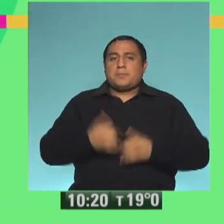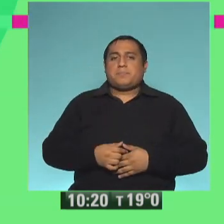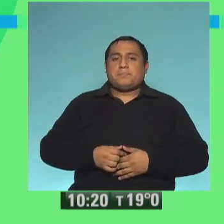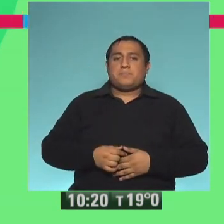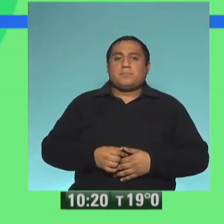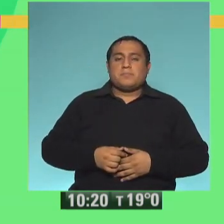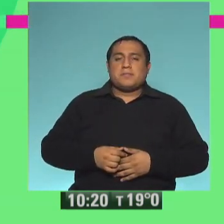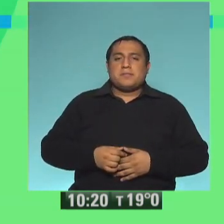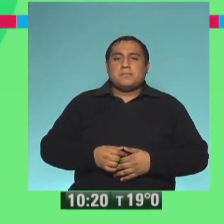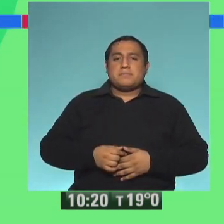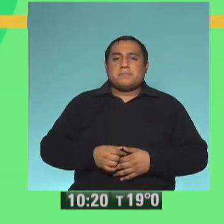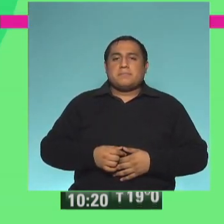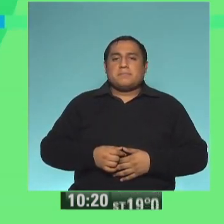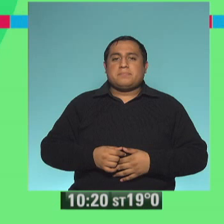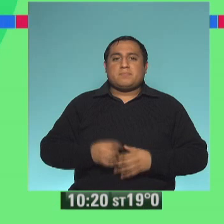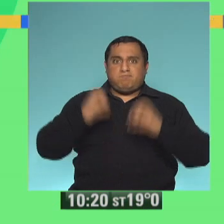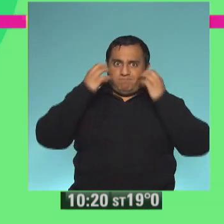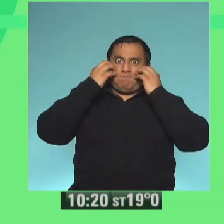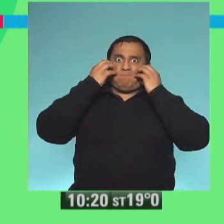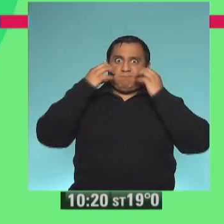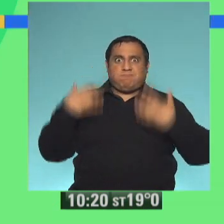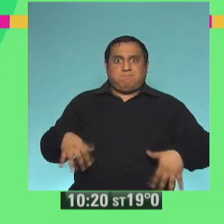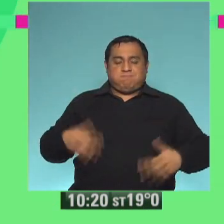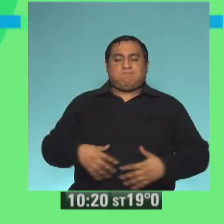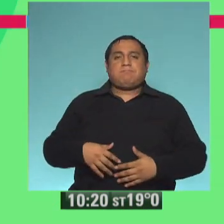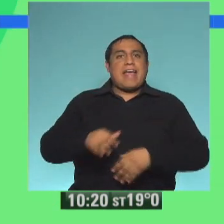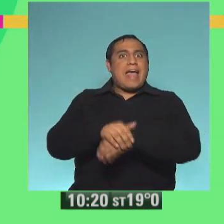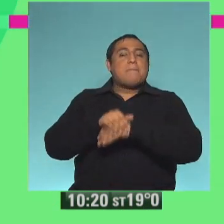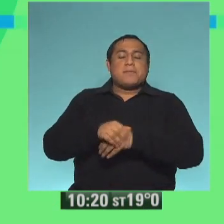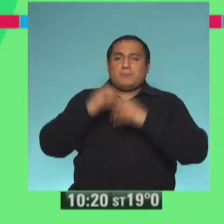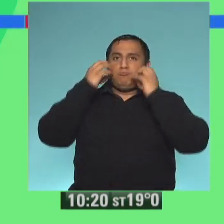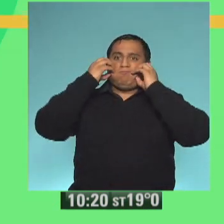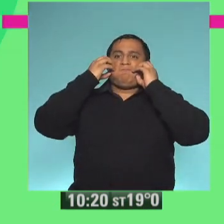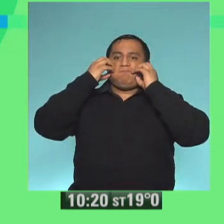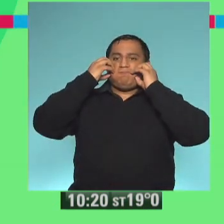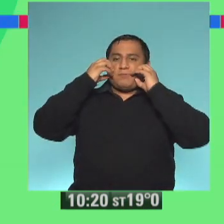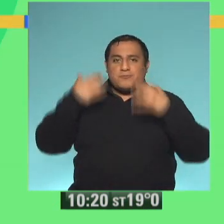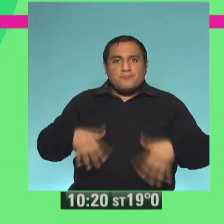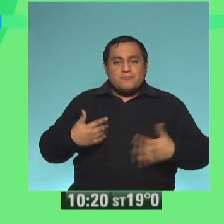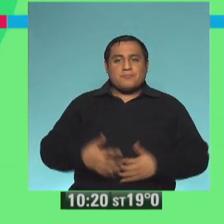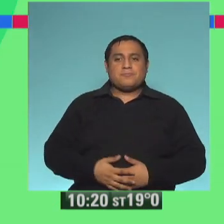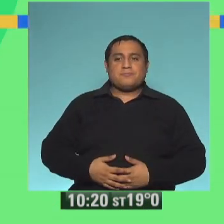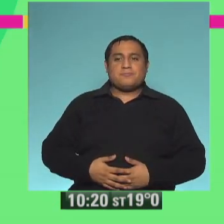globinete. Uy, mirá esos cachetes. Una amiga y sus cachetes llenos de aire.